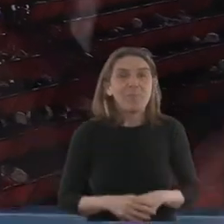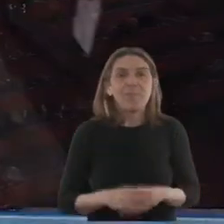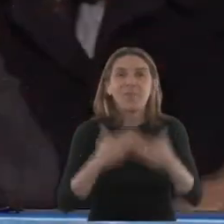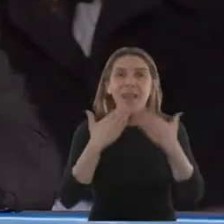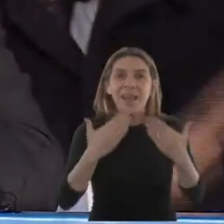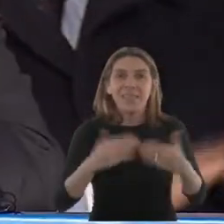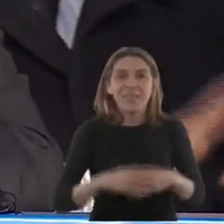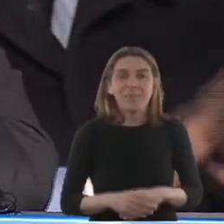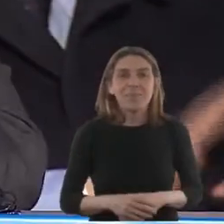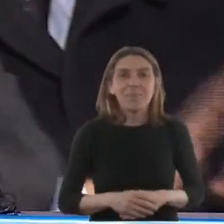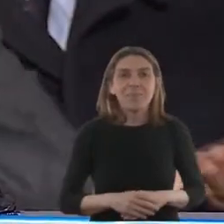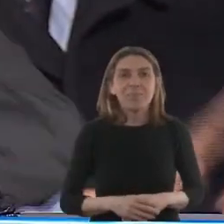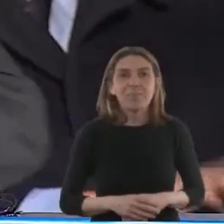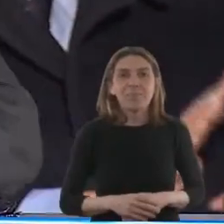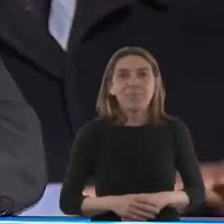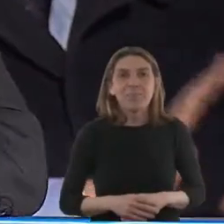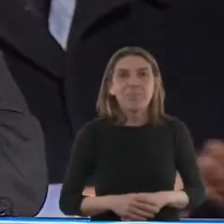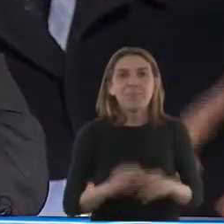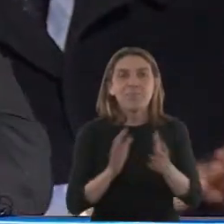Gracias.